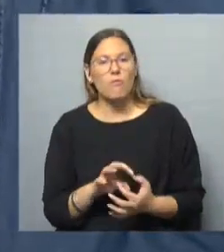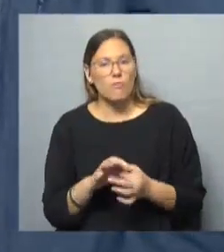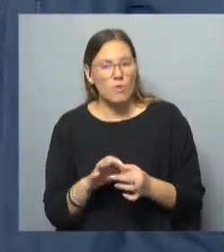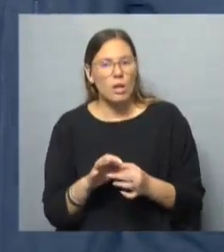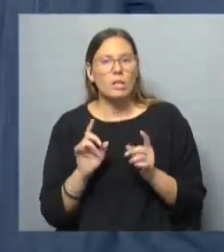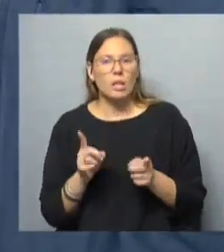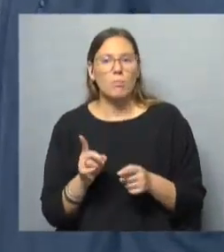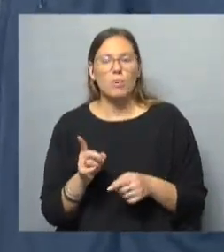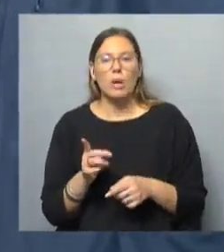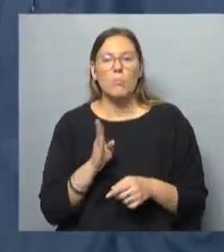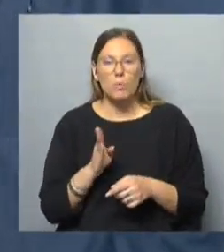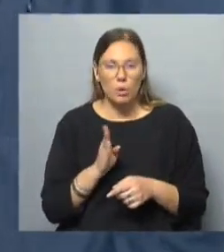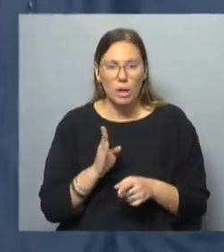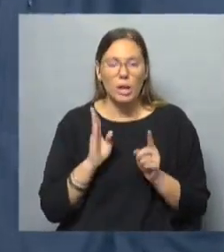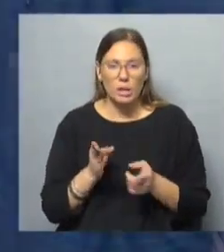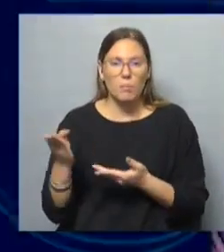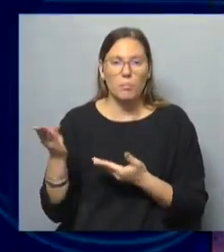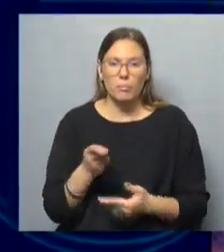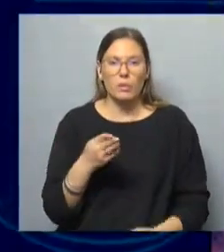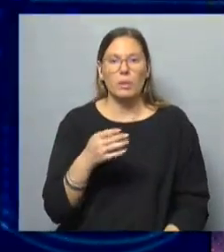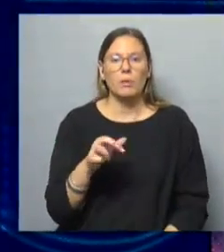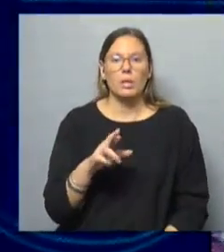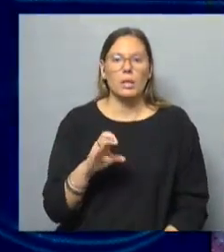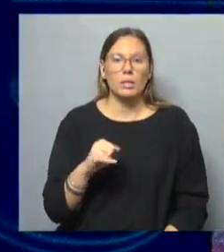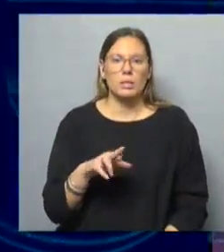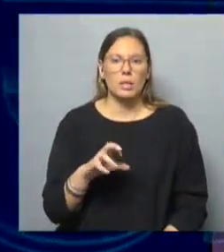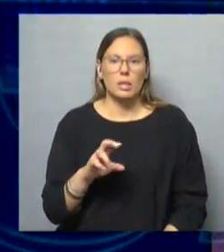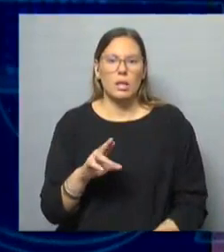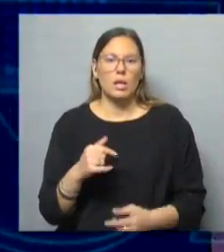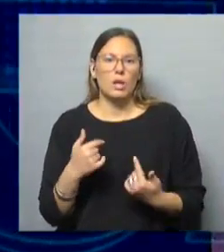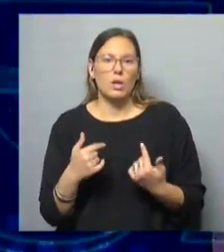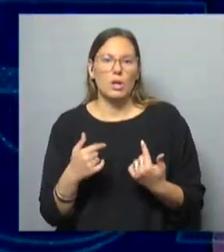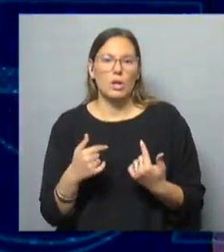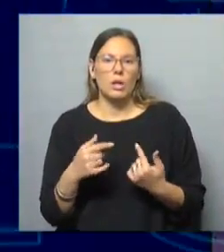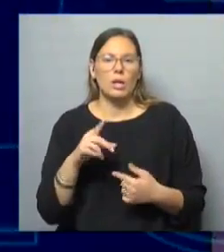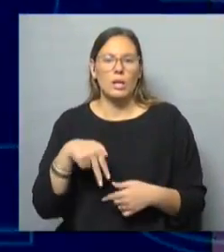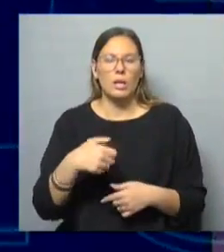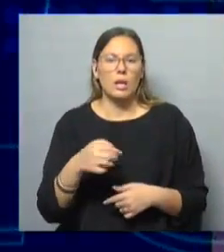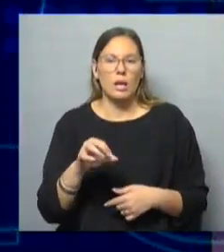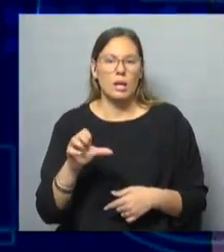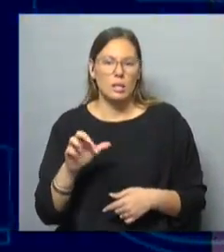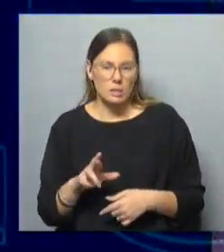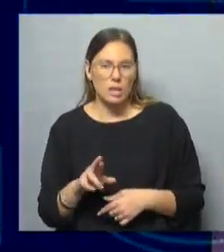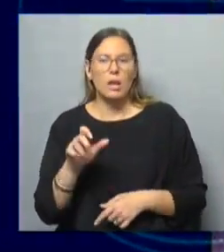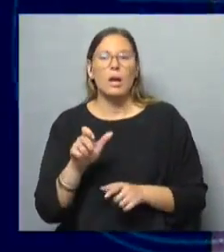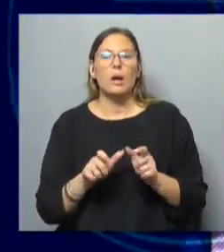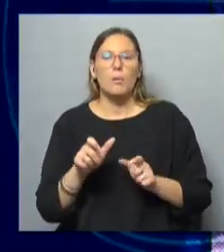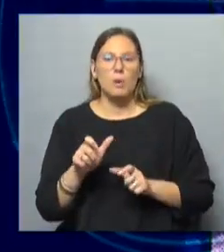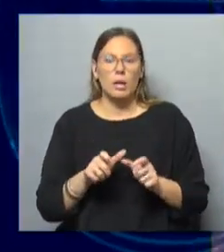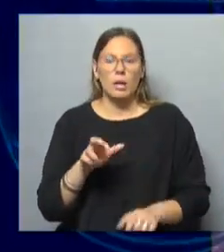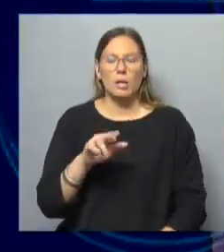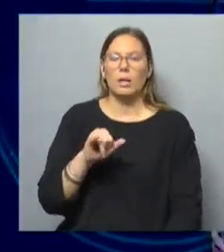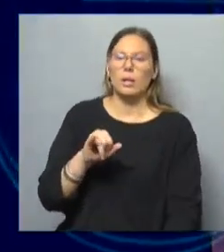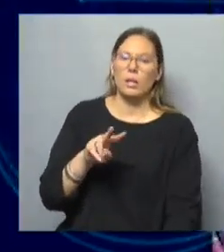que va a estar Vera Sierra, en los invitados va a estar, bueno, ya nombré a alguien, pero digo, Nasser, Jorge Nasser, va a estar gente, bueno... Tabaré Rivero.